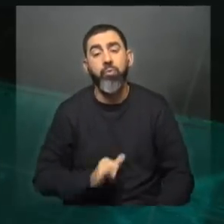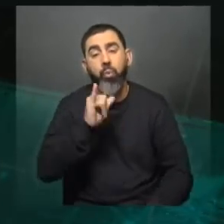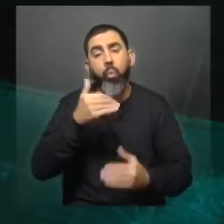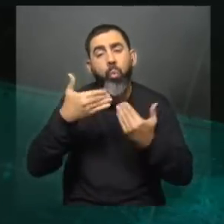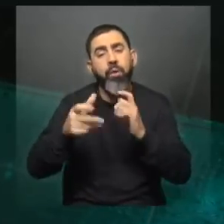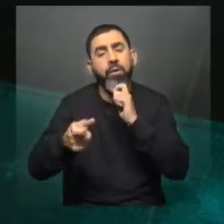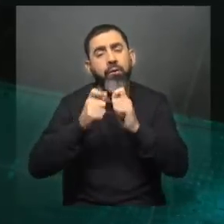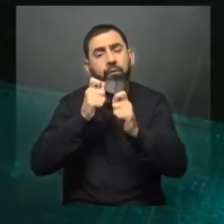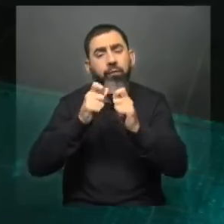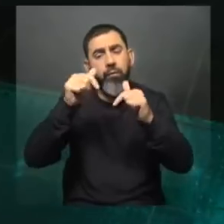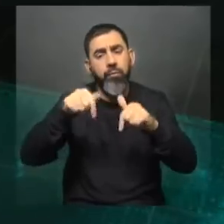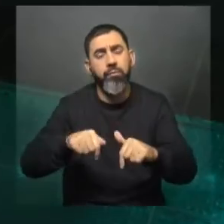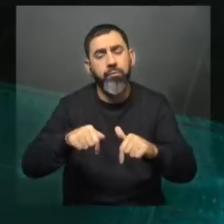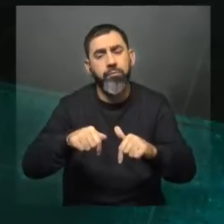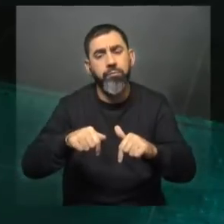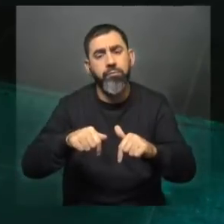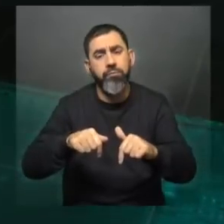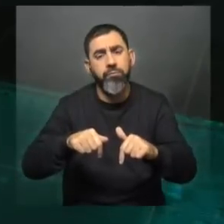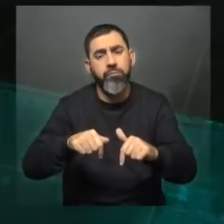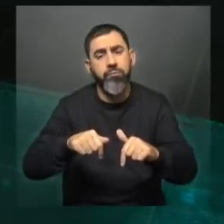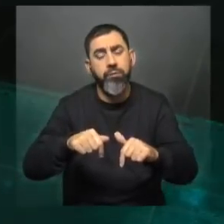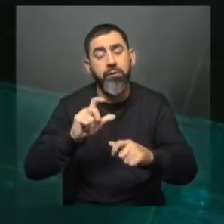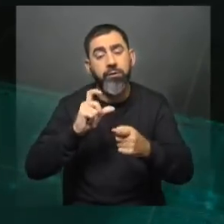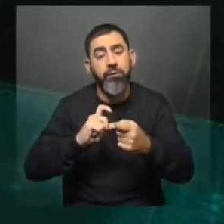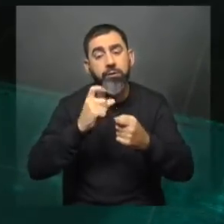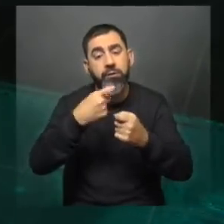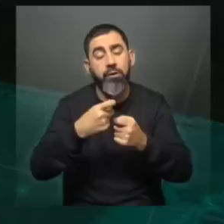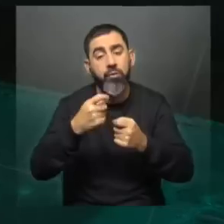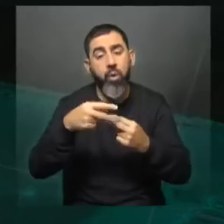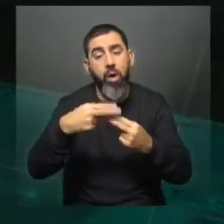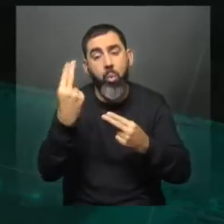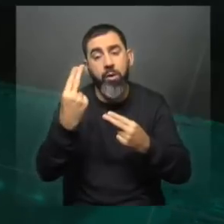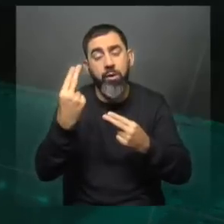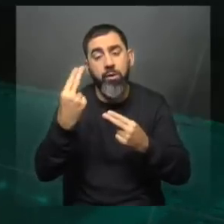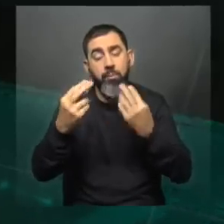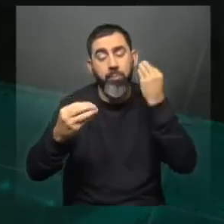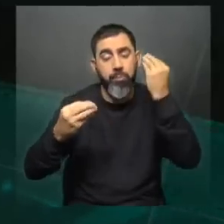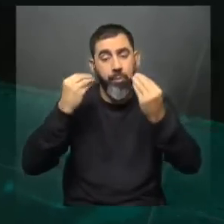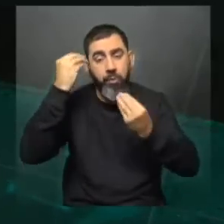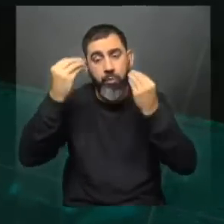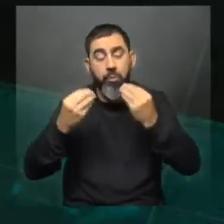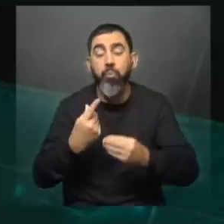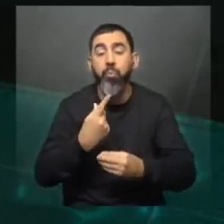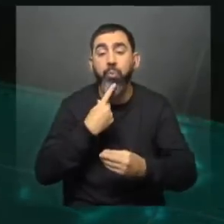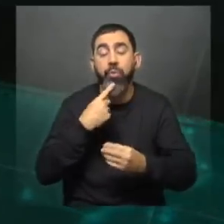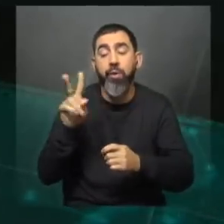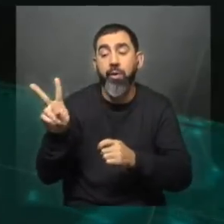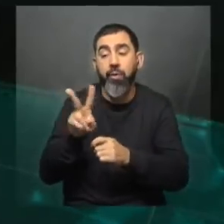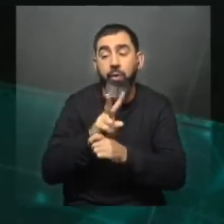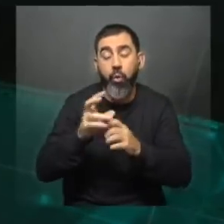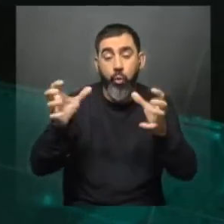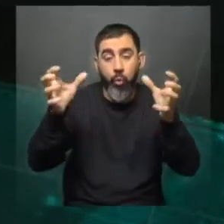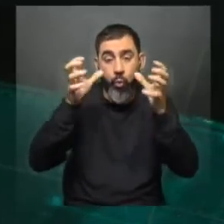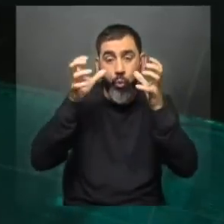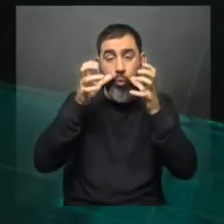el arranque de esta primera edición de mbd noticias y tiene que ver con que el sindicato de aduana se expresó su preocupación por la política de control de riesgo